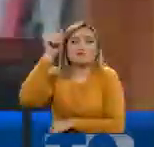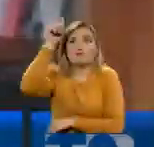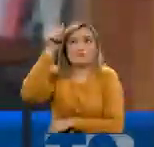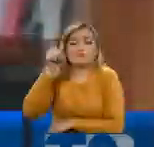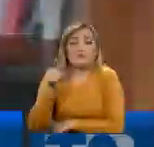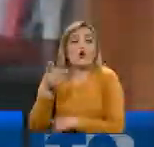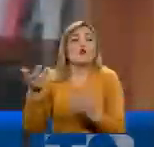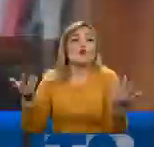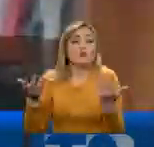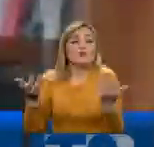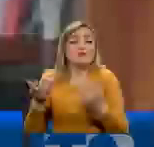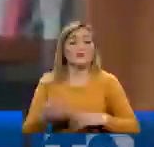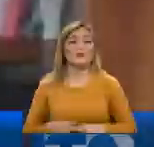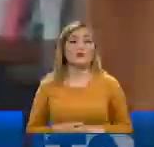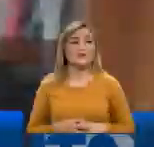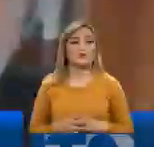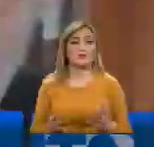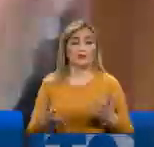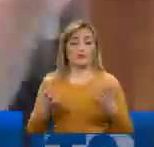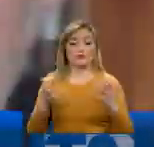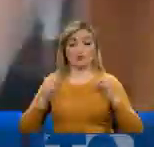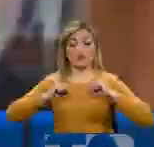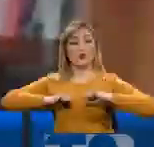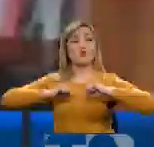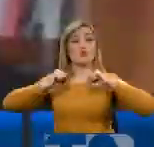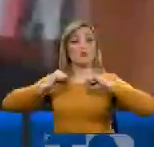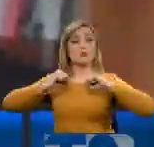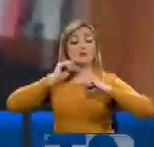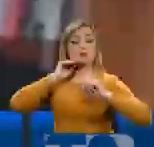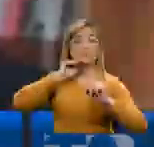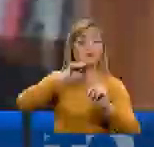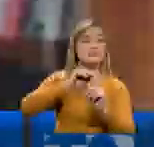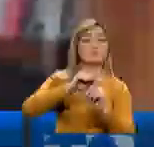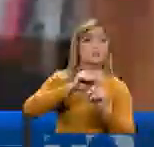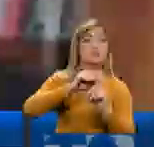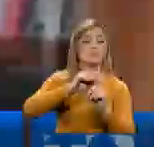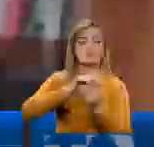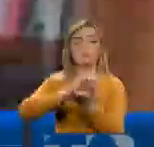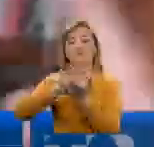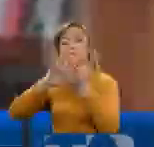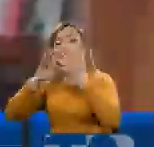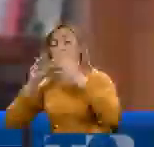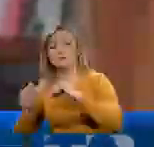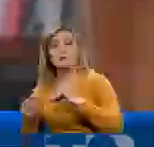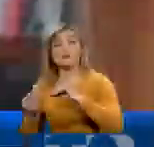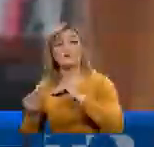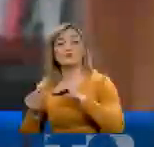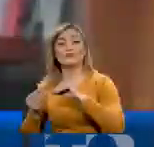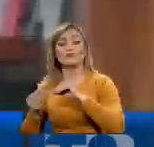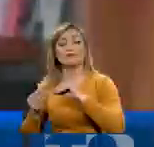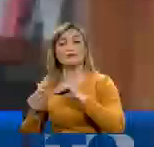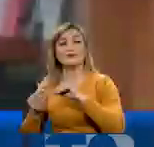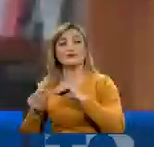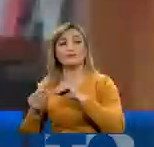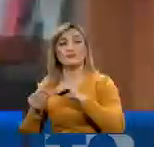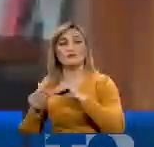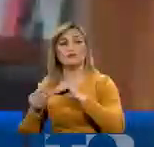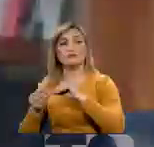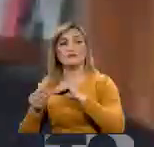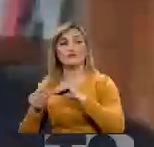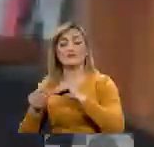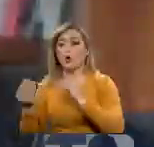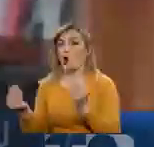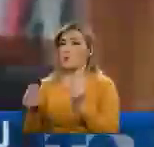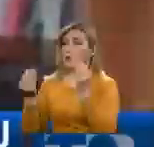decir, ellos quieren tener la posibilidad de tomar un mensaje, transformar ese mensaje y distribuirlo entre los